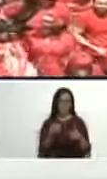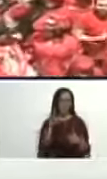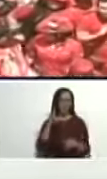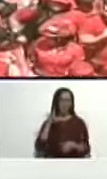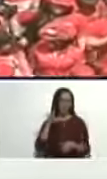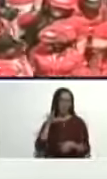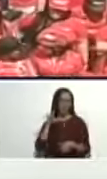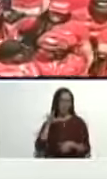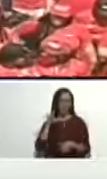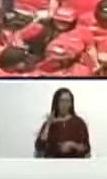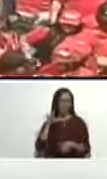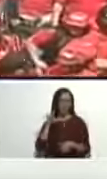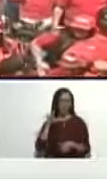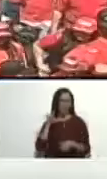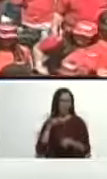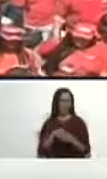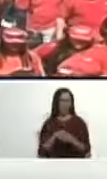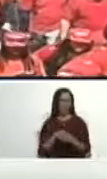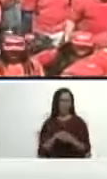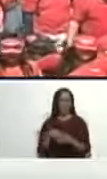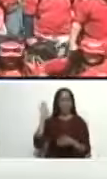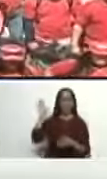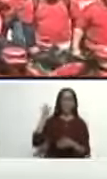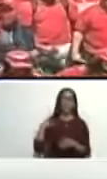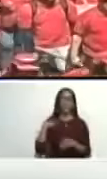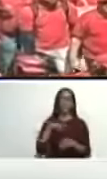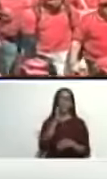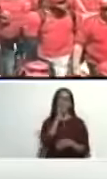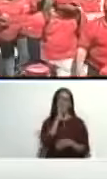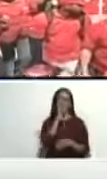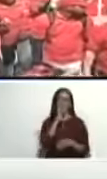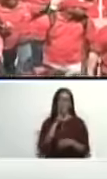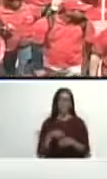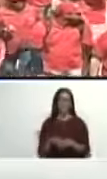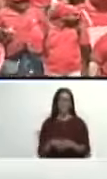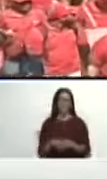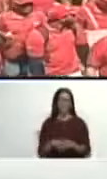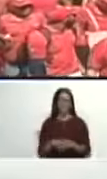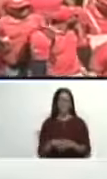Instagram. Levanten la mano los que tienen Facebook.